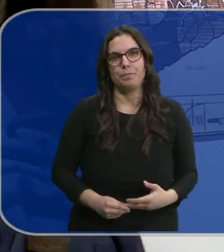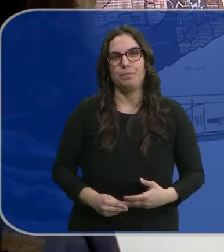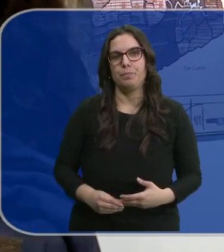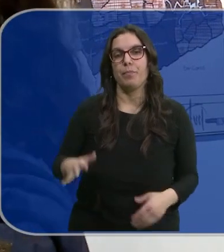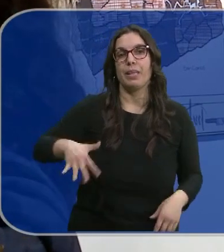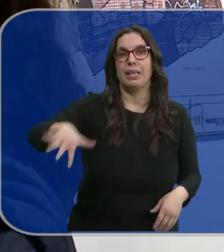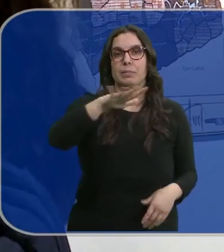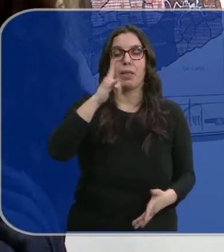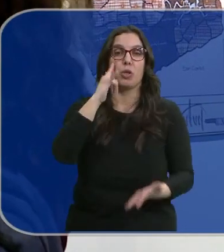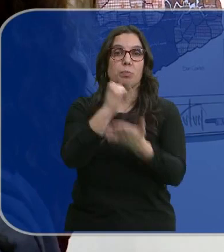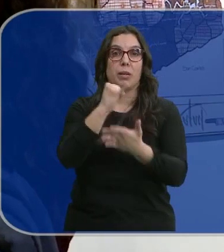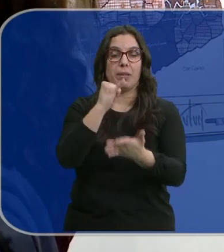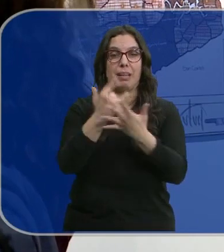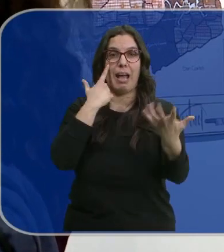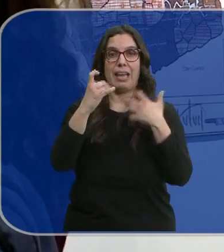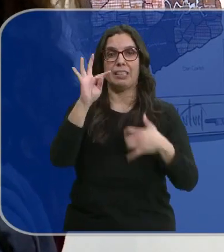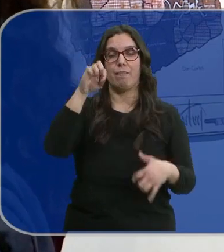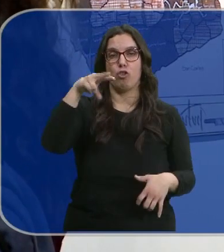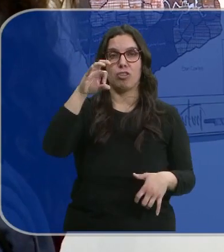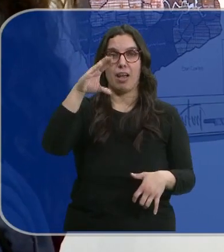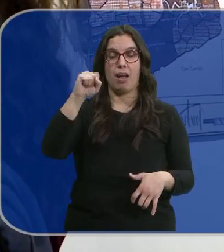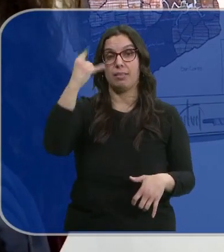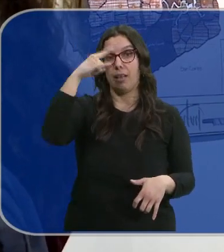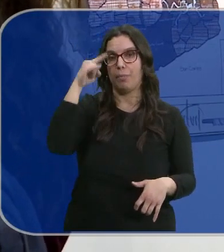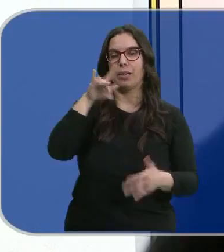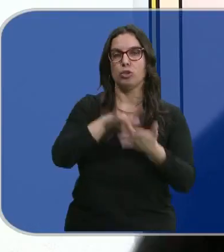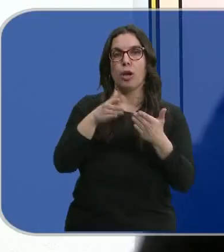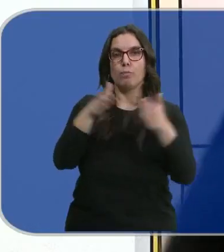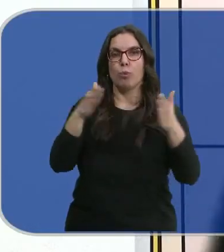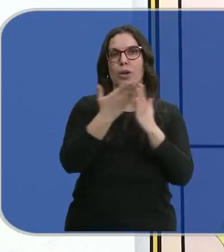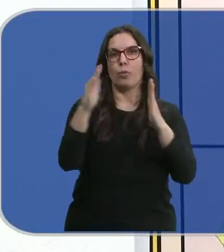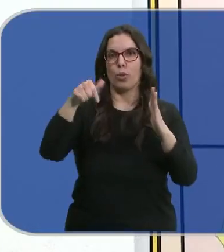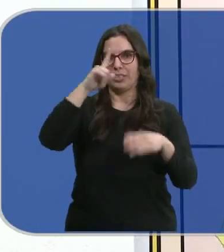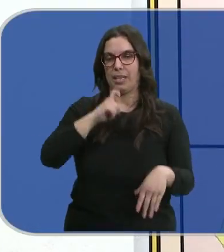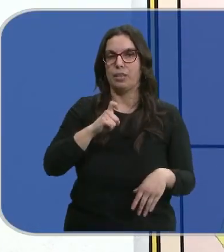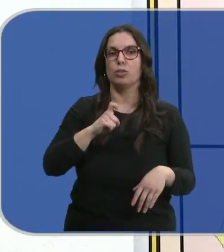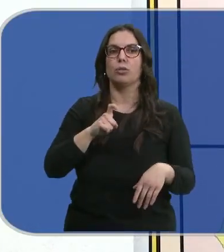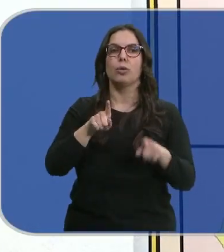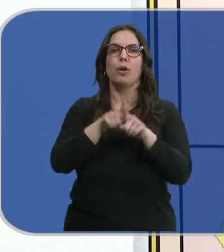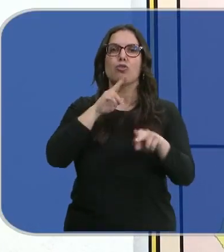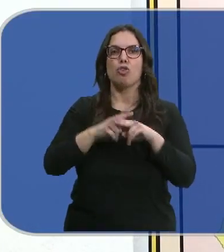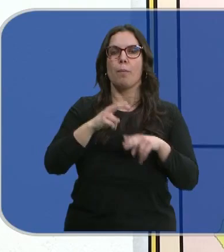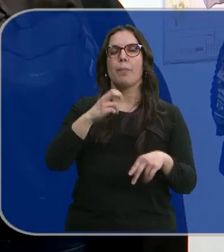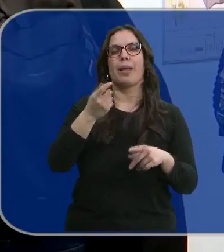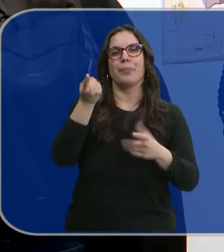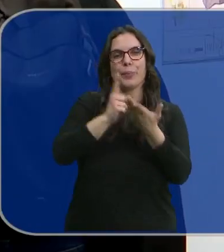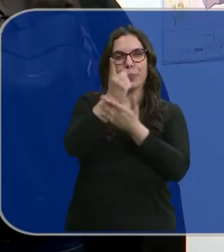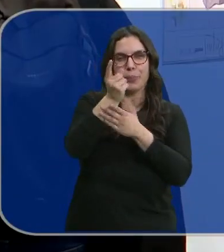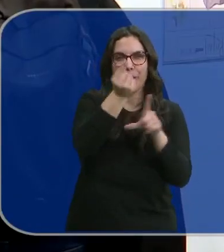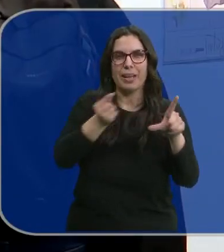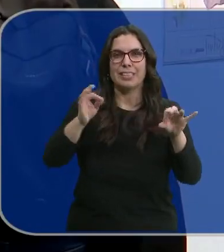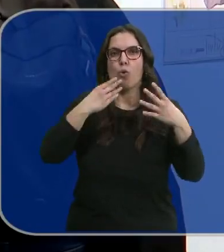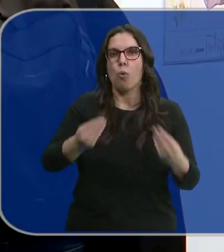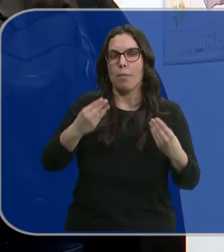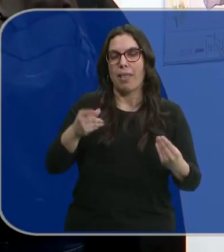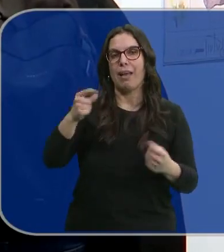El Espacio Experimental de Arte Fonseca en Salamanca inaugura la primera exposición del año. Cartografía de la humedad es el trabajo de fin de máster